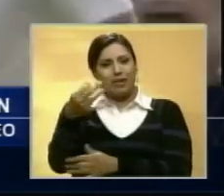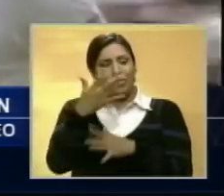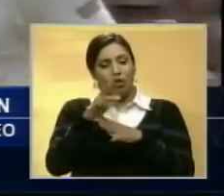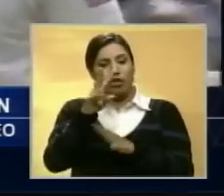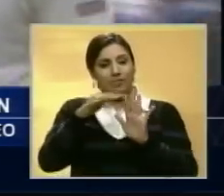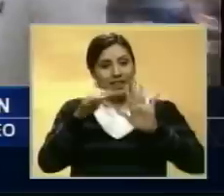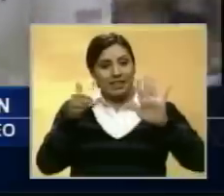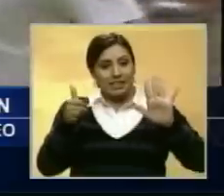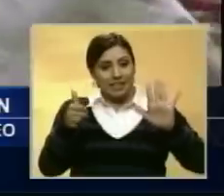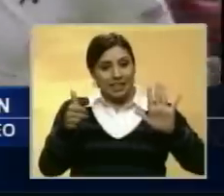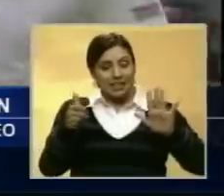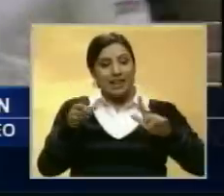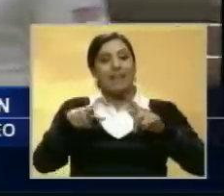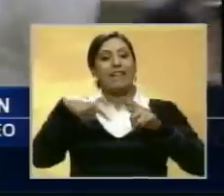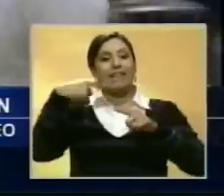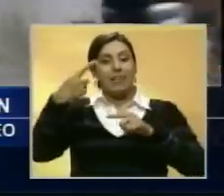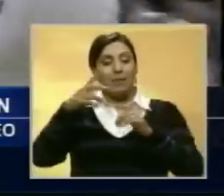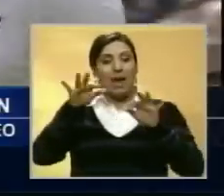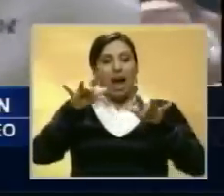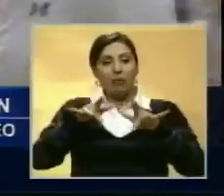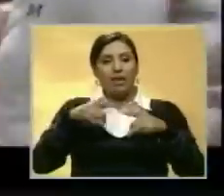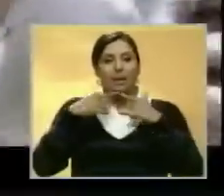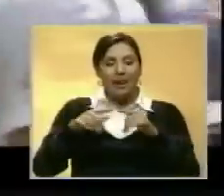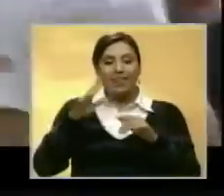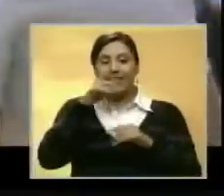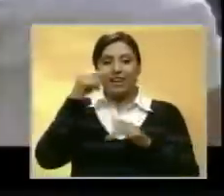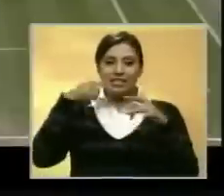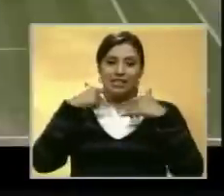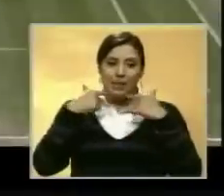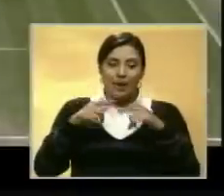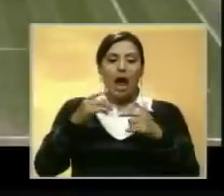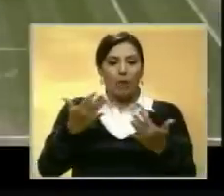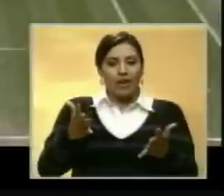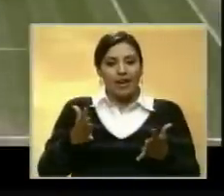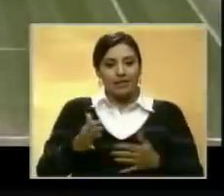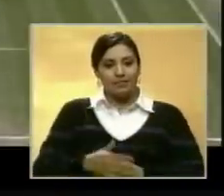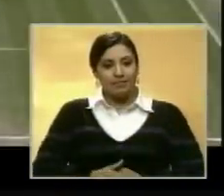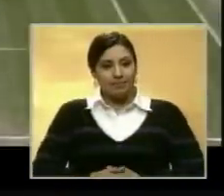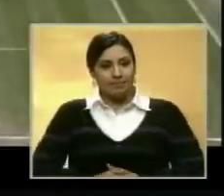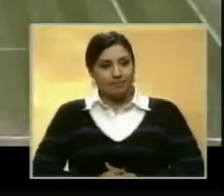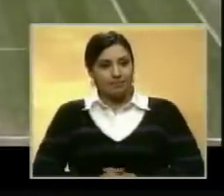este 2016. Ya había perdido en Australia y Francia ante Novak Djokovic.